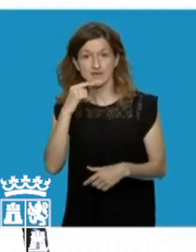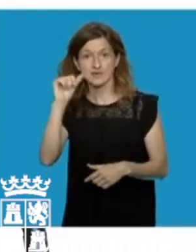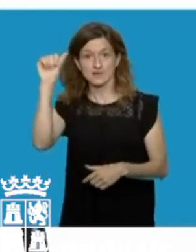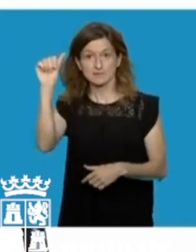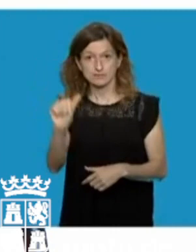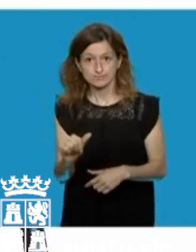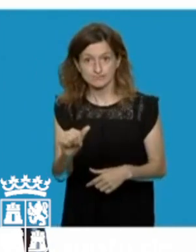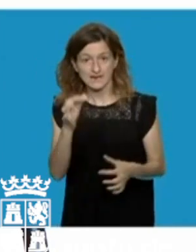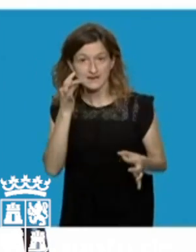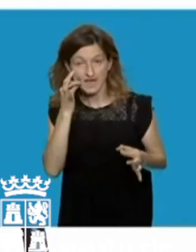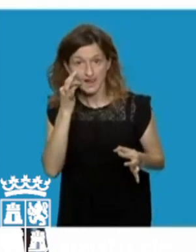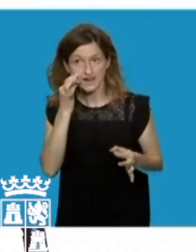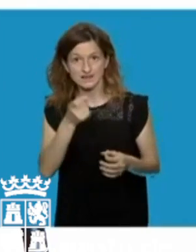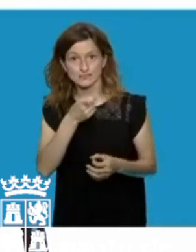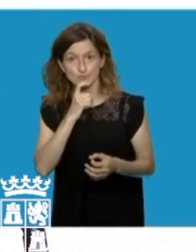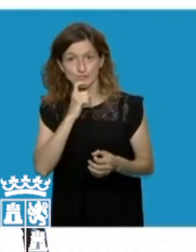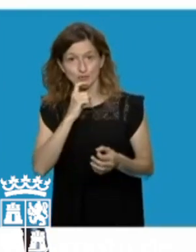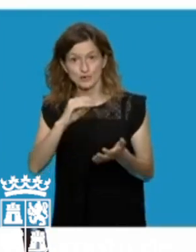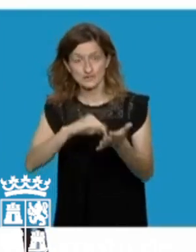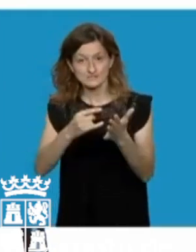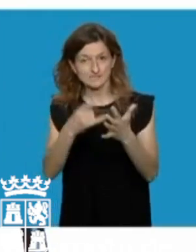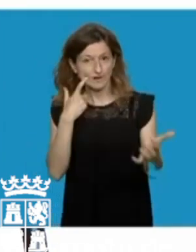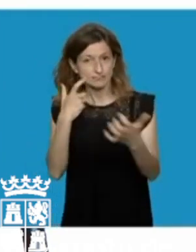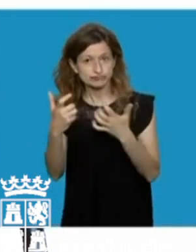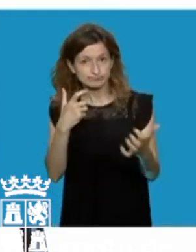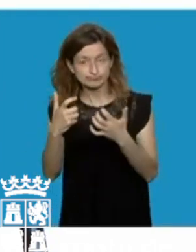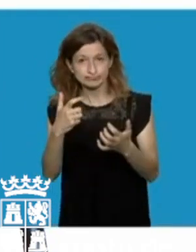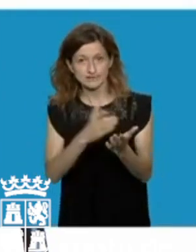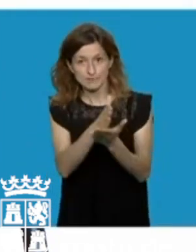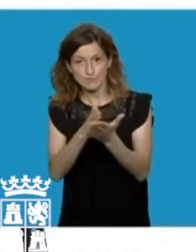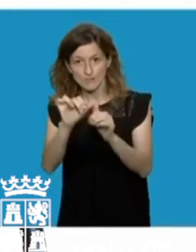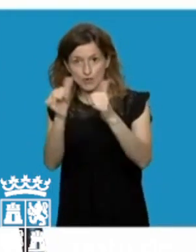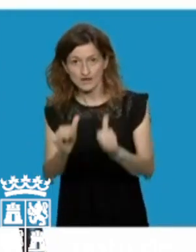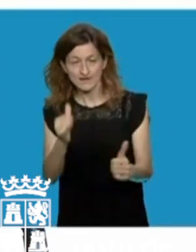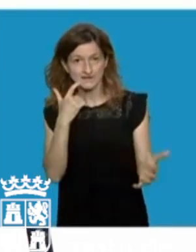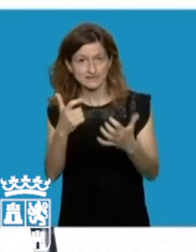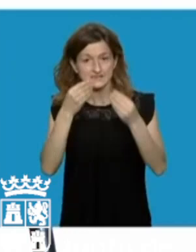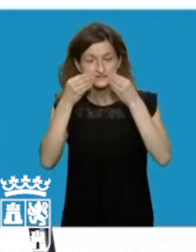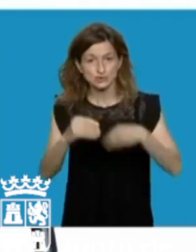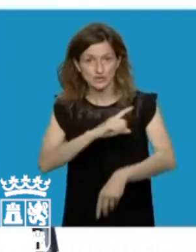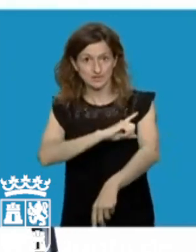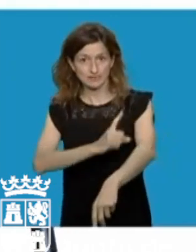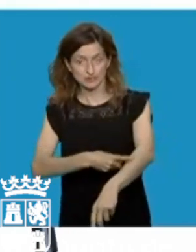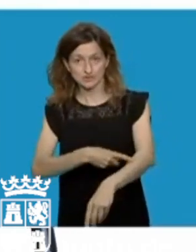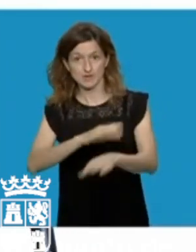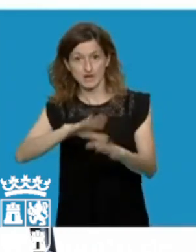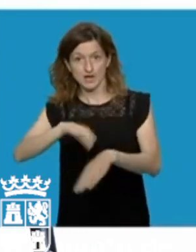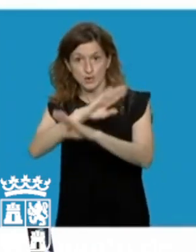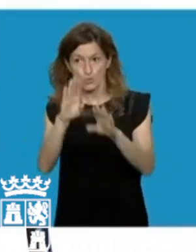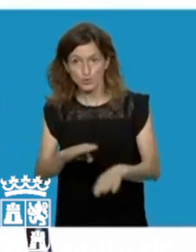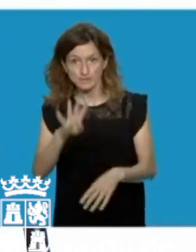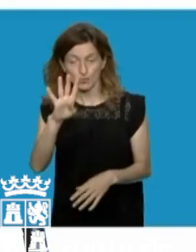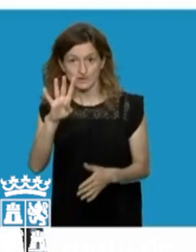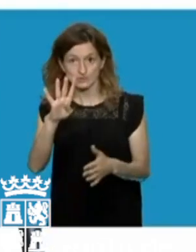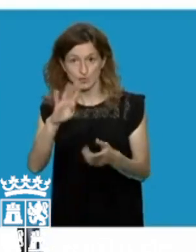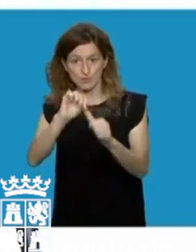exhibición en vivo de sus varias y espectaculares, hay que decir, modalidades, escénica, histórica, deportiva y, por último, una cuarta modalidad